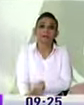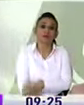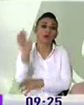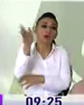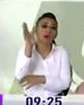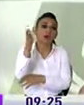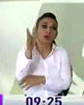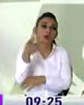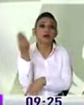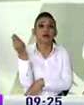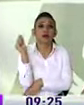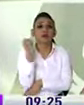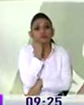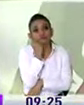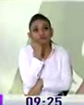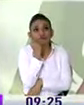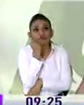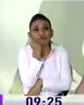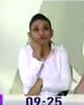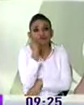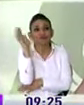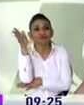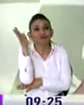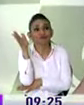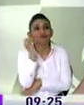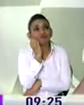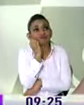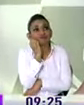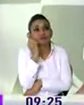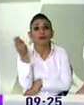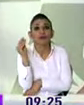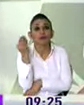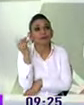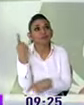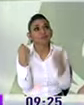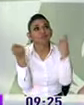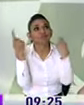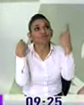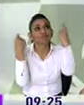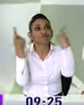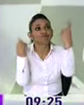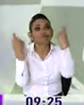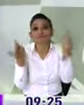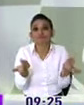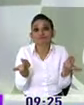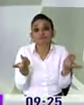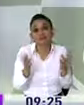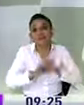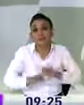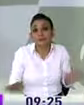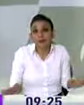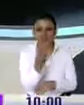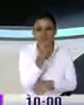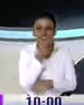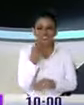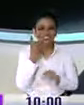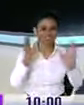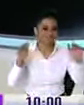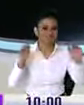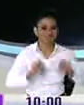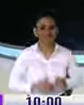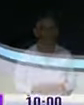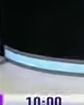adelante dando su charla magistral, por ponerlo así, y los chicos estaban al frente sentados escuchando y muy pocas veces se...